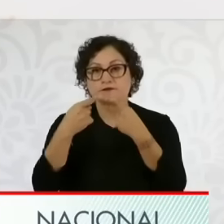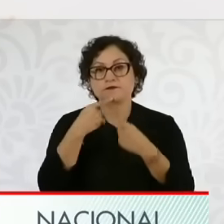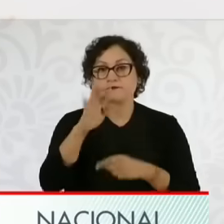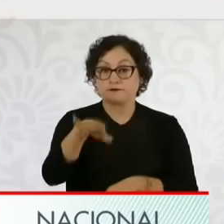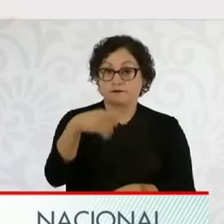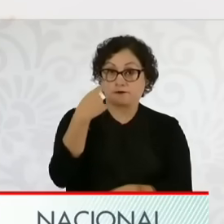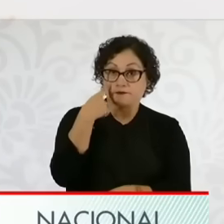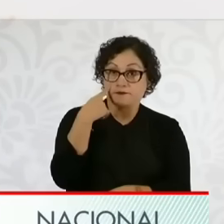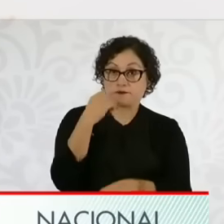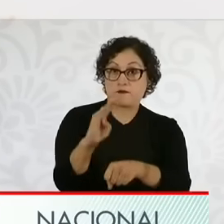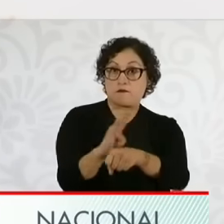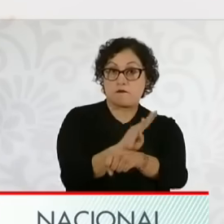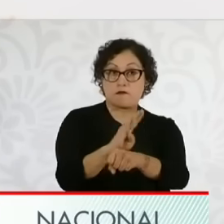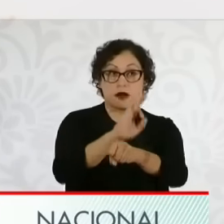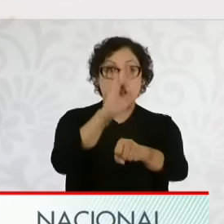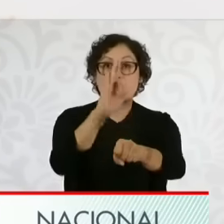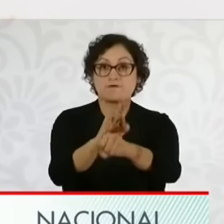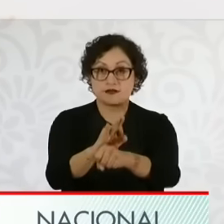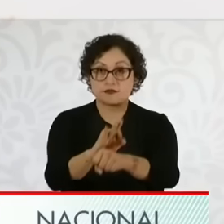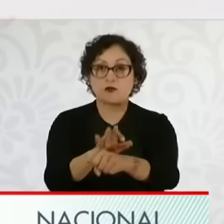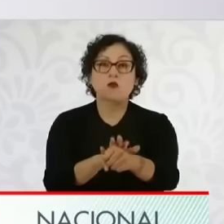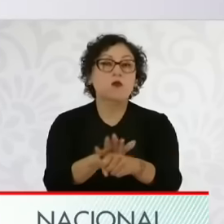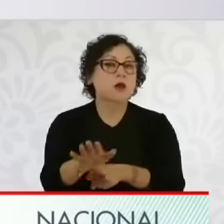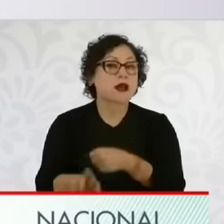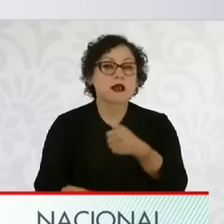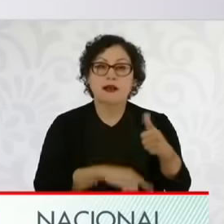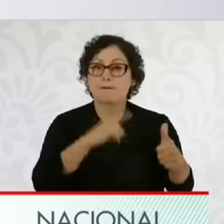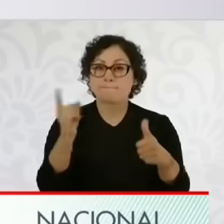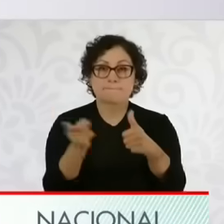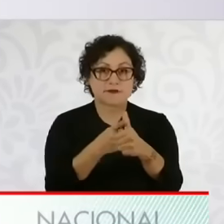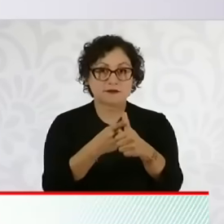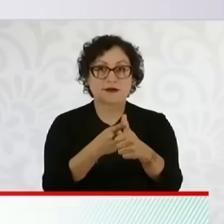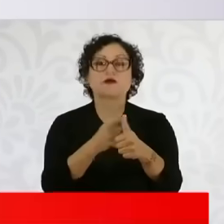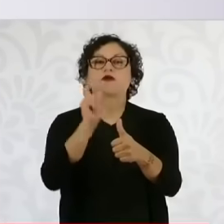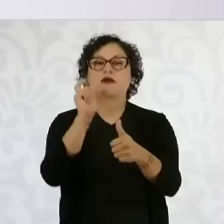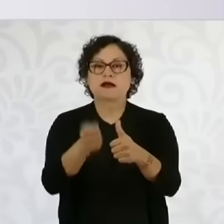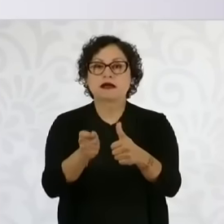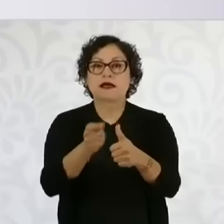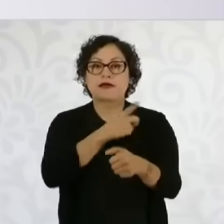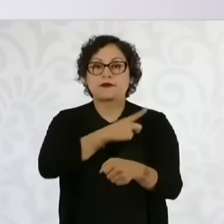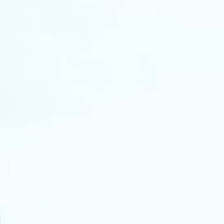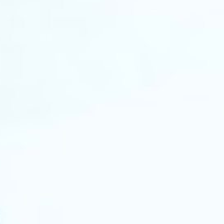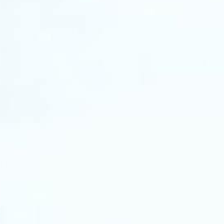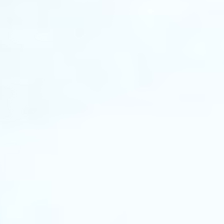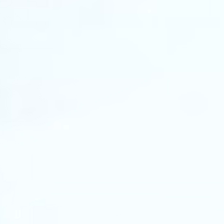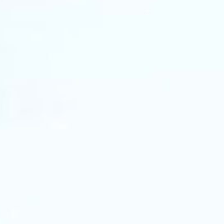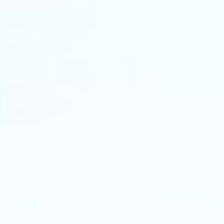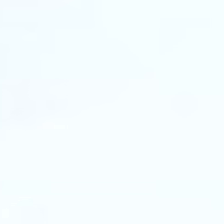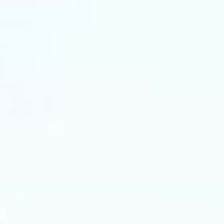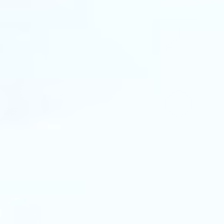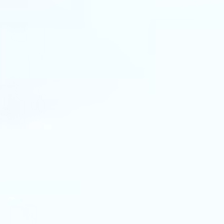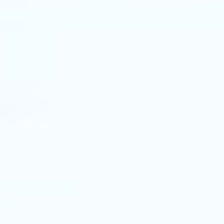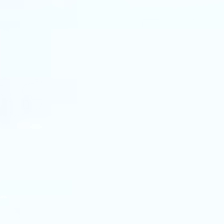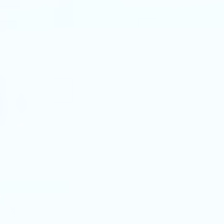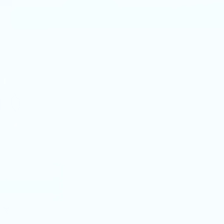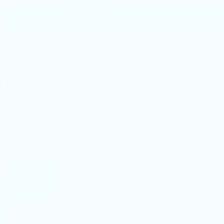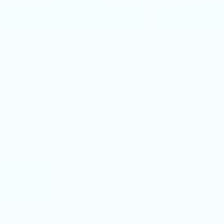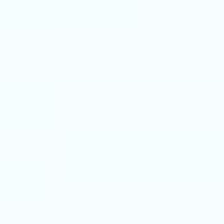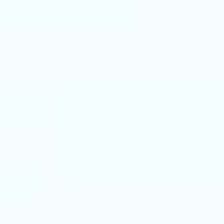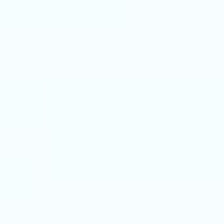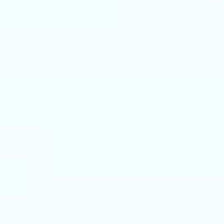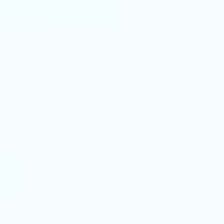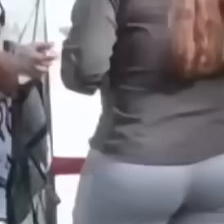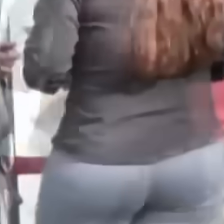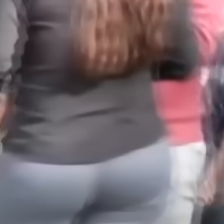automática se prevé que este nuevo esquema apoya al menos a 4 millones de créditos Así que es un beneficio cheque ustedes bien las